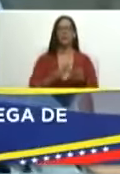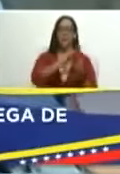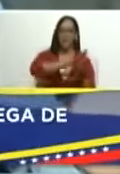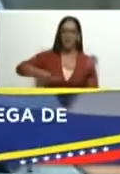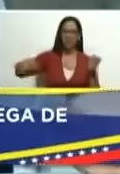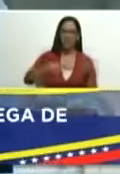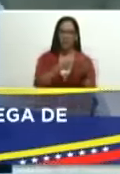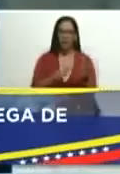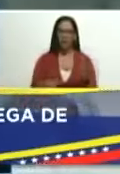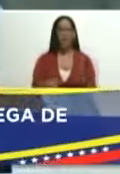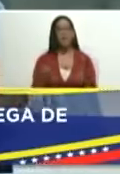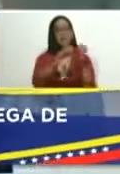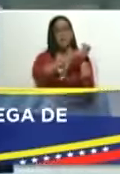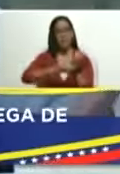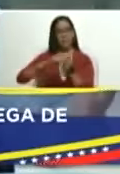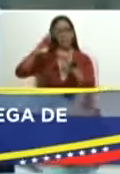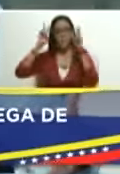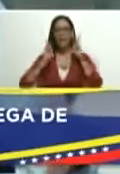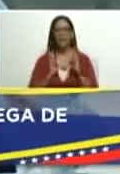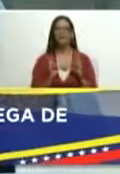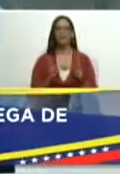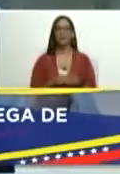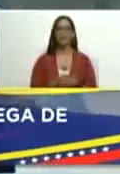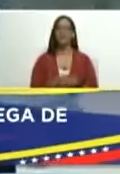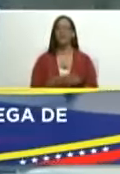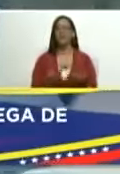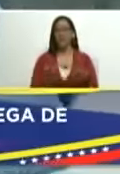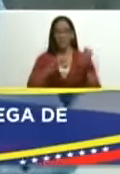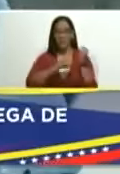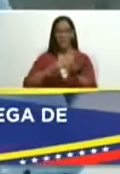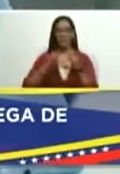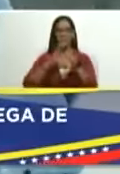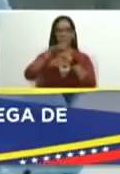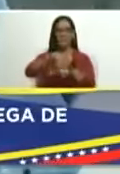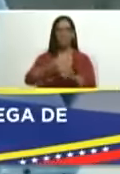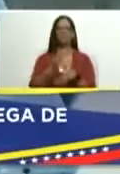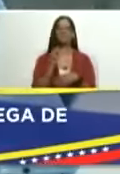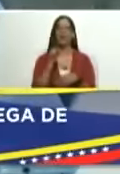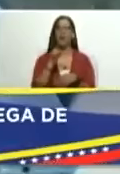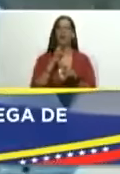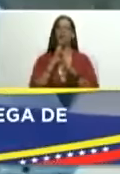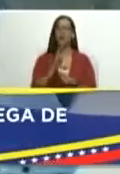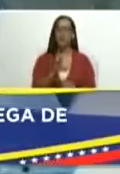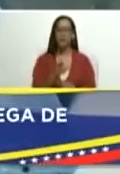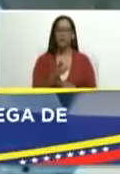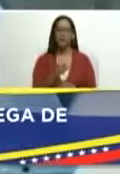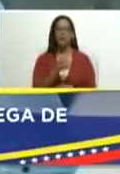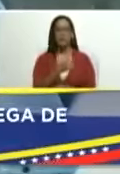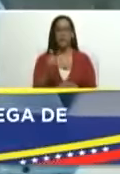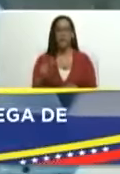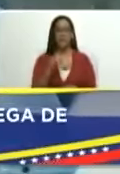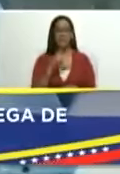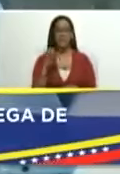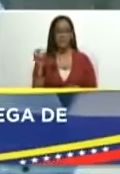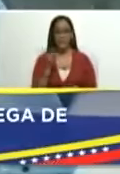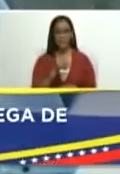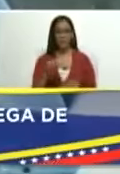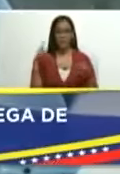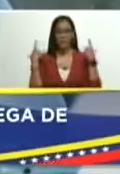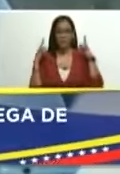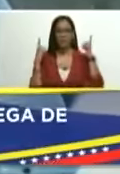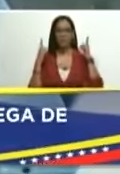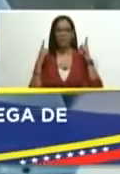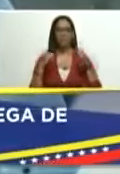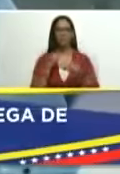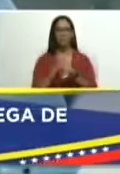asfaltado, limpieza, pique y poda, limpieza de quebradas, ahí usted le ha dado respuesta. De cada 100 guaireños que han tramitado